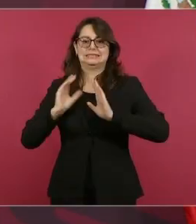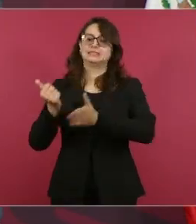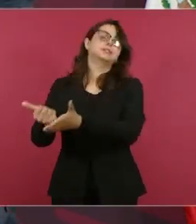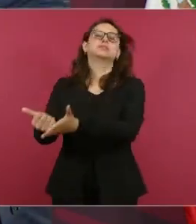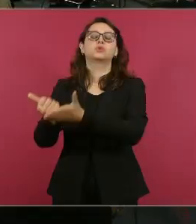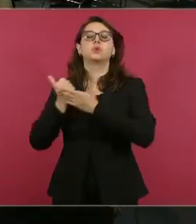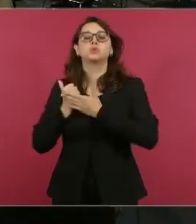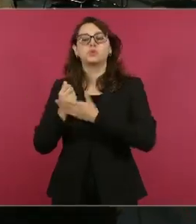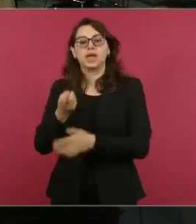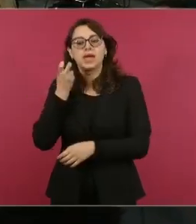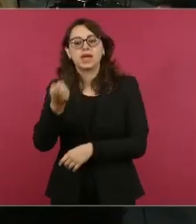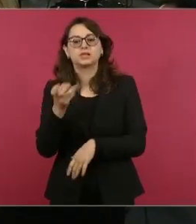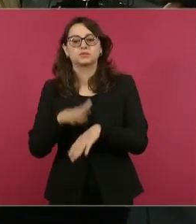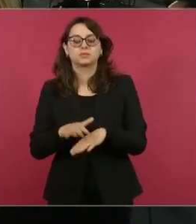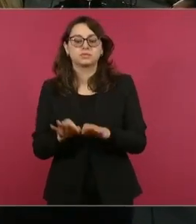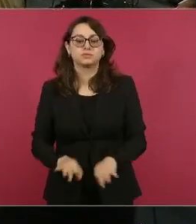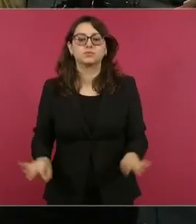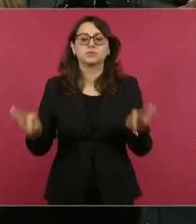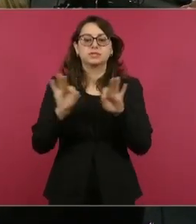Como